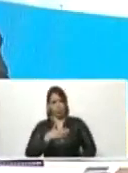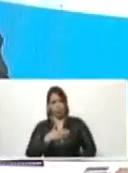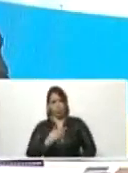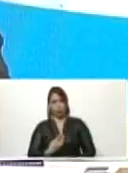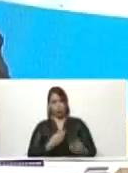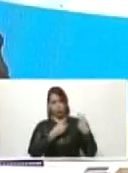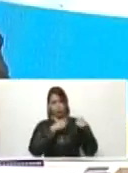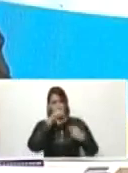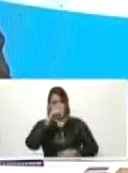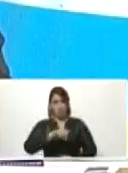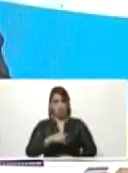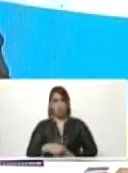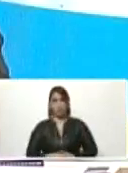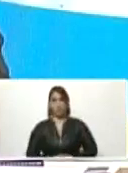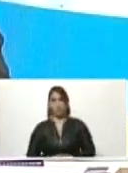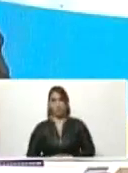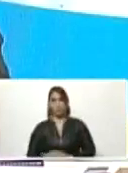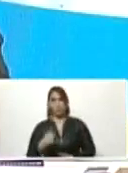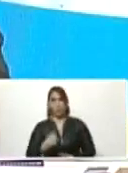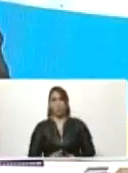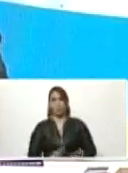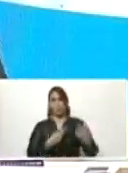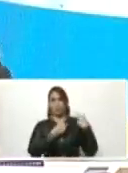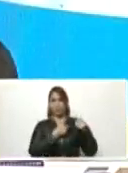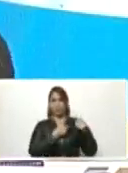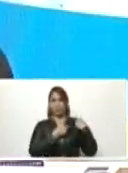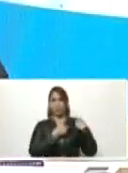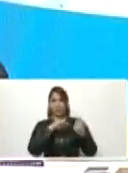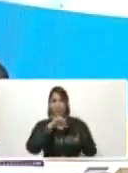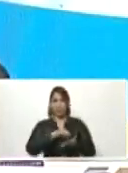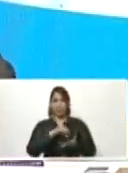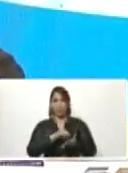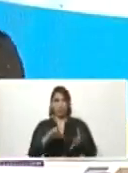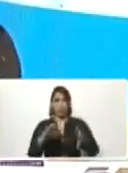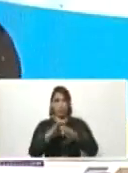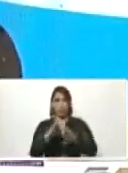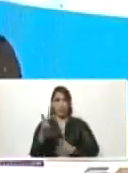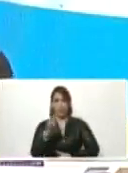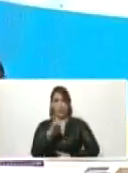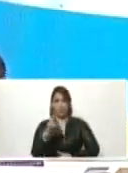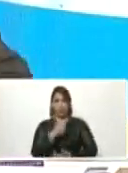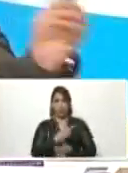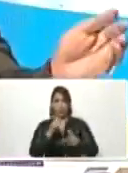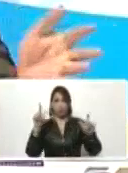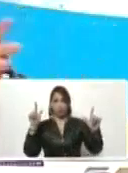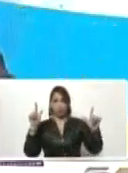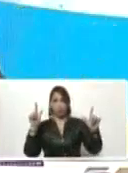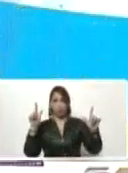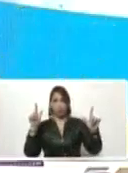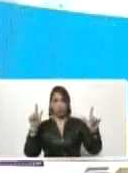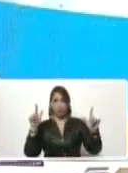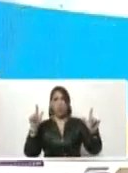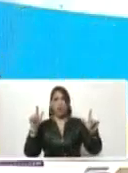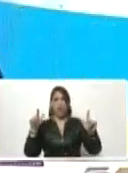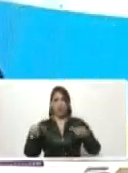aquí, me encargo de las Provincias Unidas de Venezuela, de liberarla de los